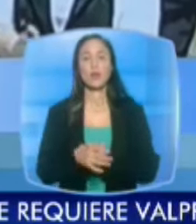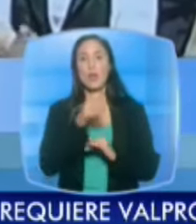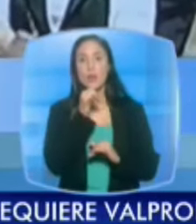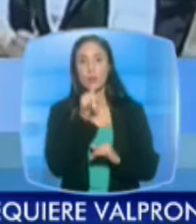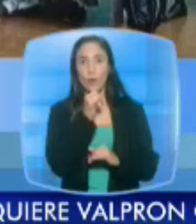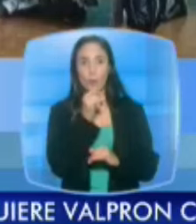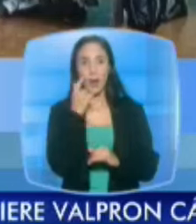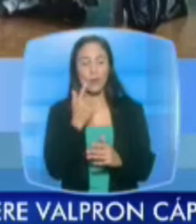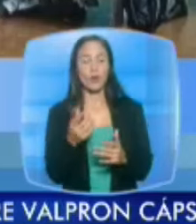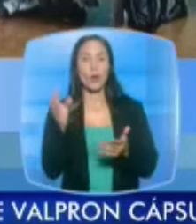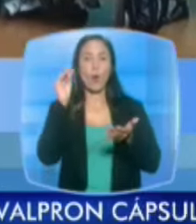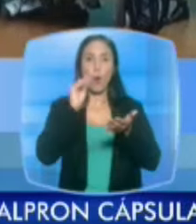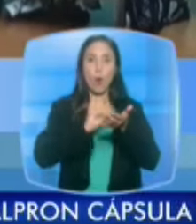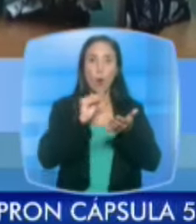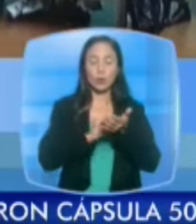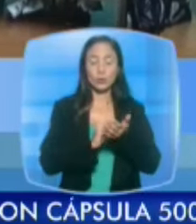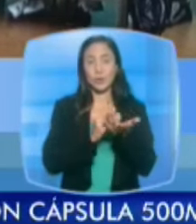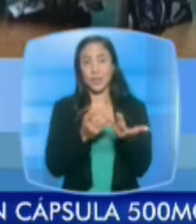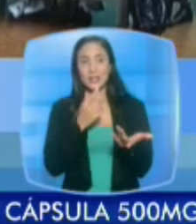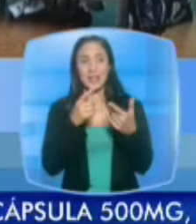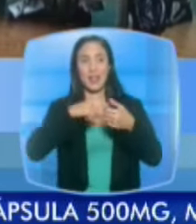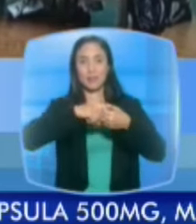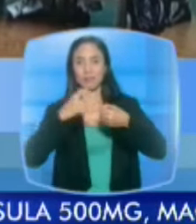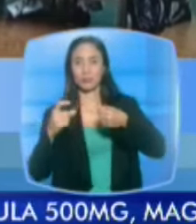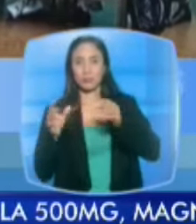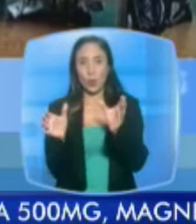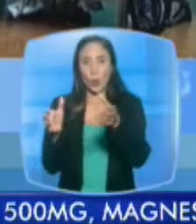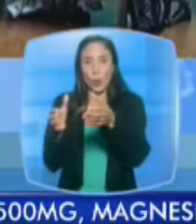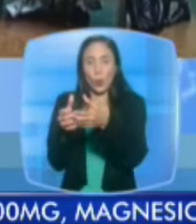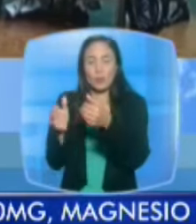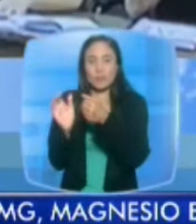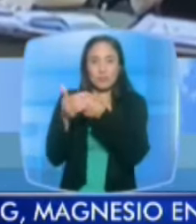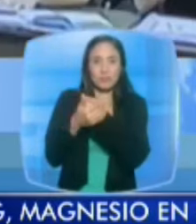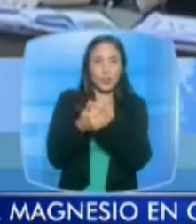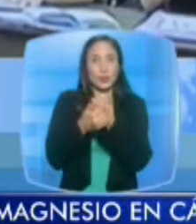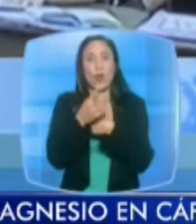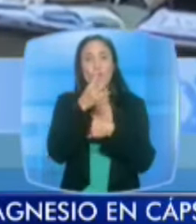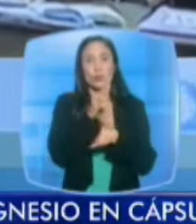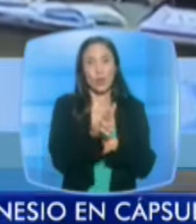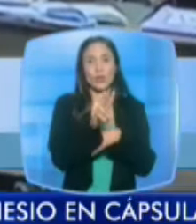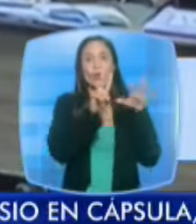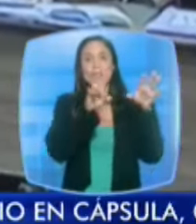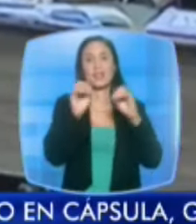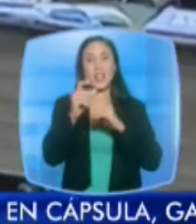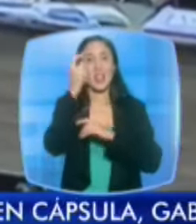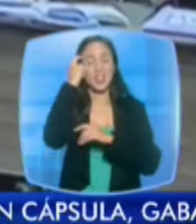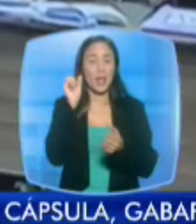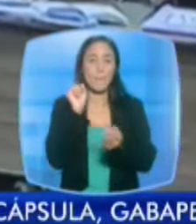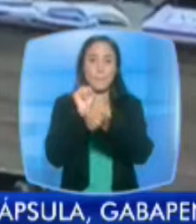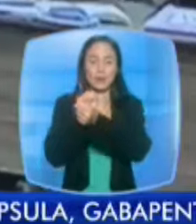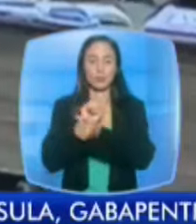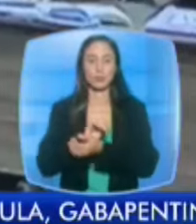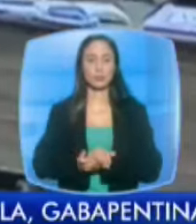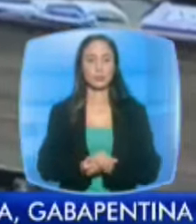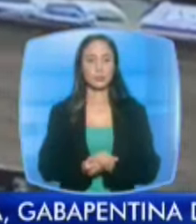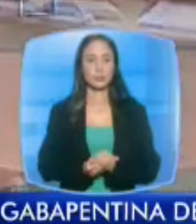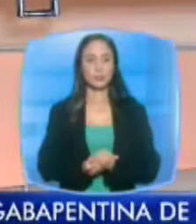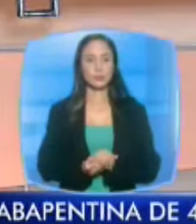que esta es la 24ª ocasión que lo aíslan en poco más de 270 días de prisión.